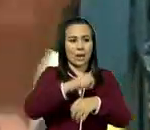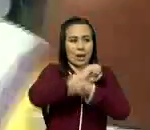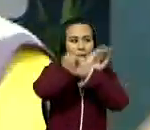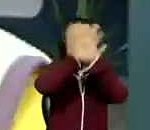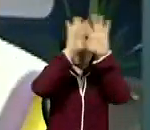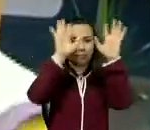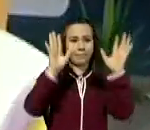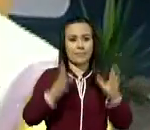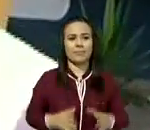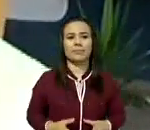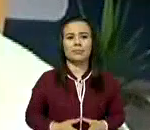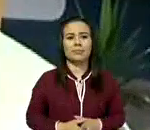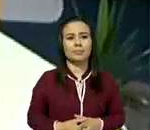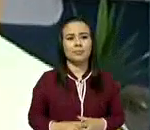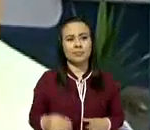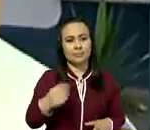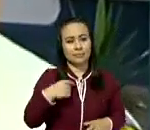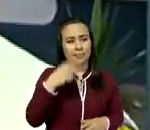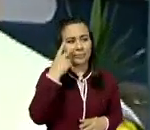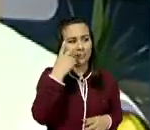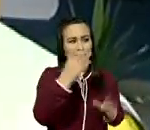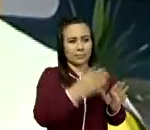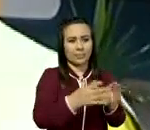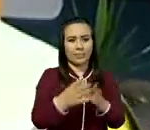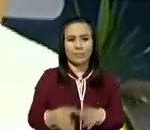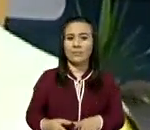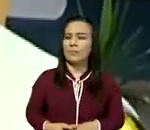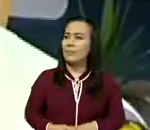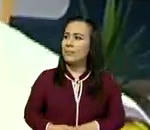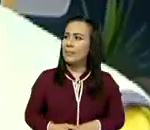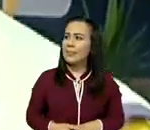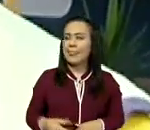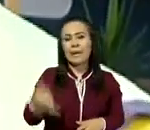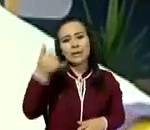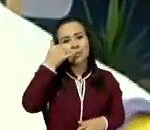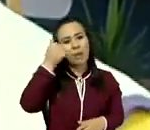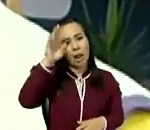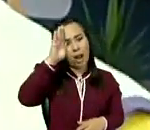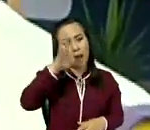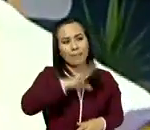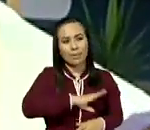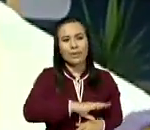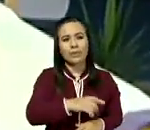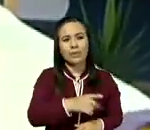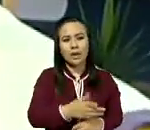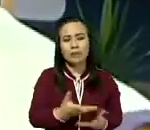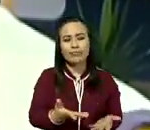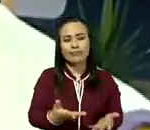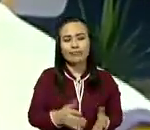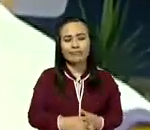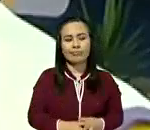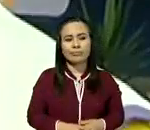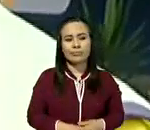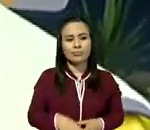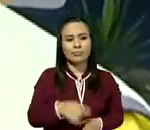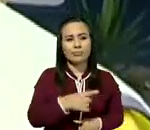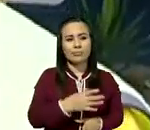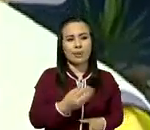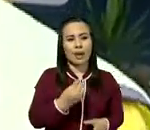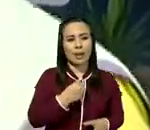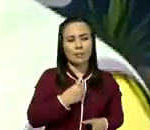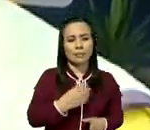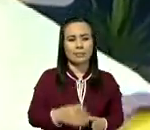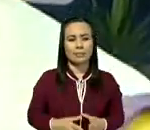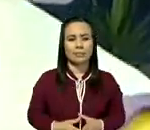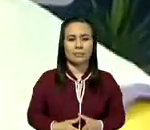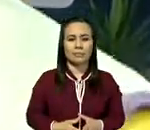se percibía mal olor, eso es todo ya. ¿Usted qué hizo? Llamar a la policía para poner en conocimiento lo que había. Ahí por lo general se vivía un señor.